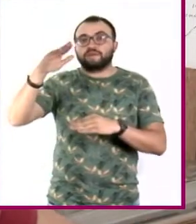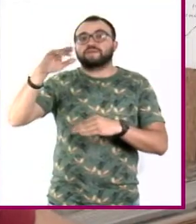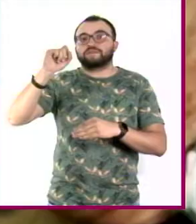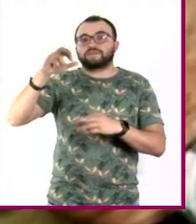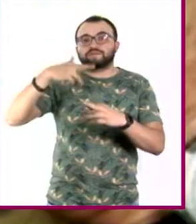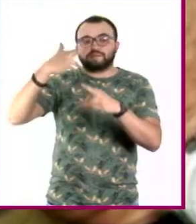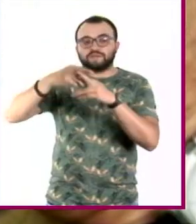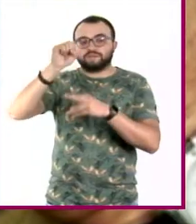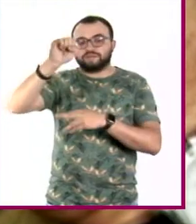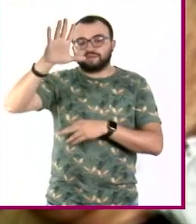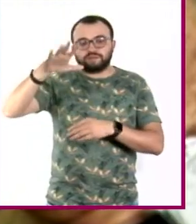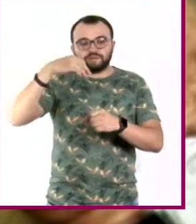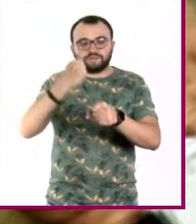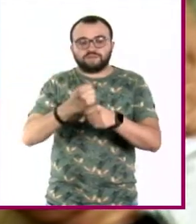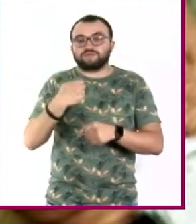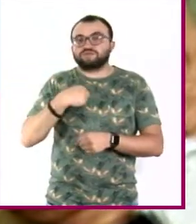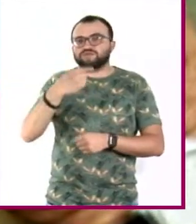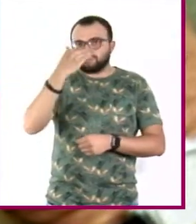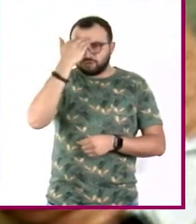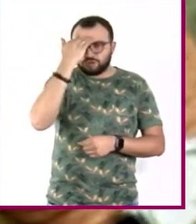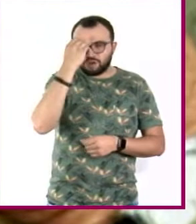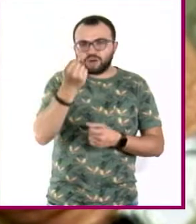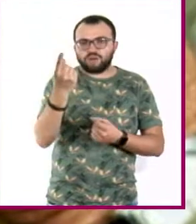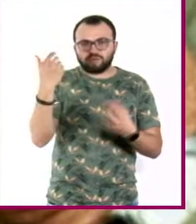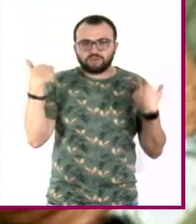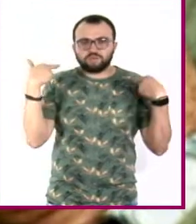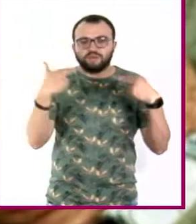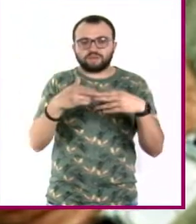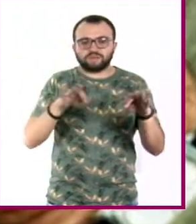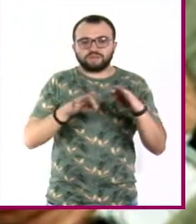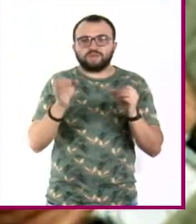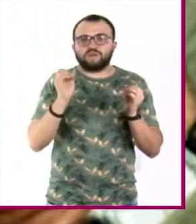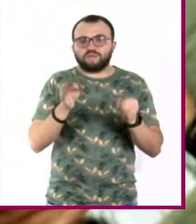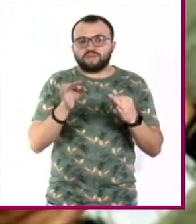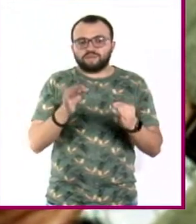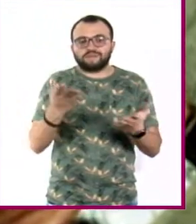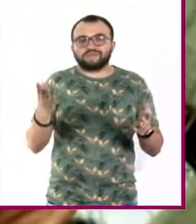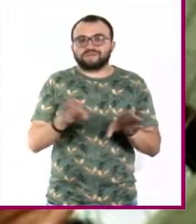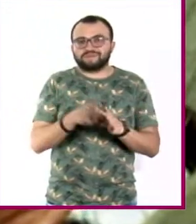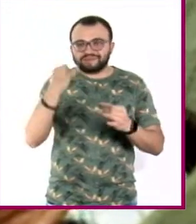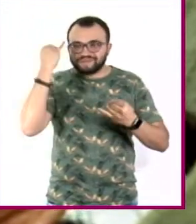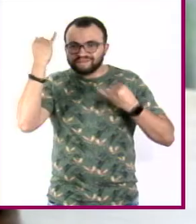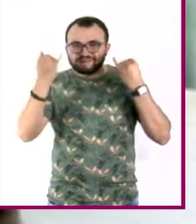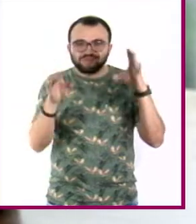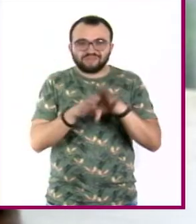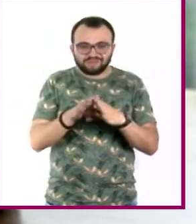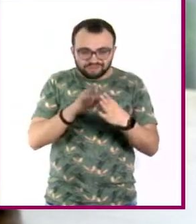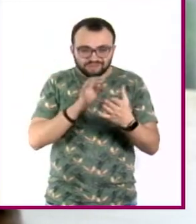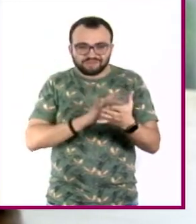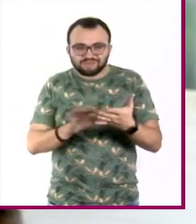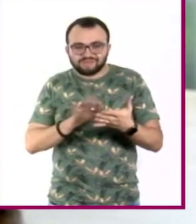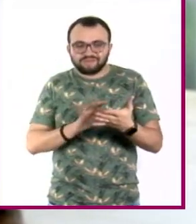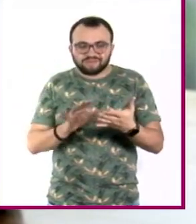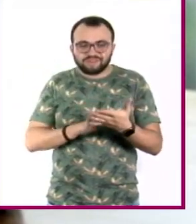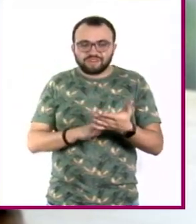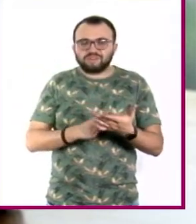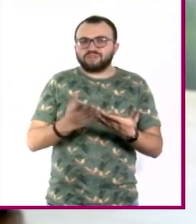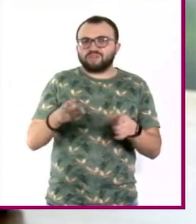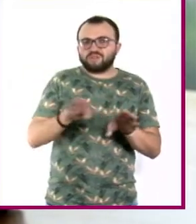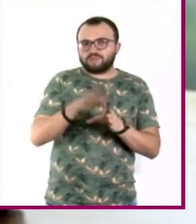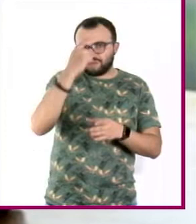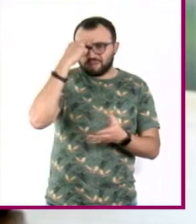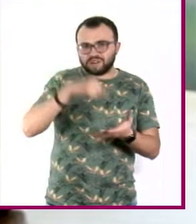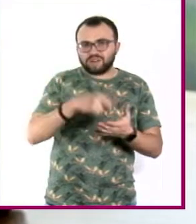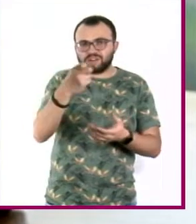años. Conozco a algunos maestros y trabajadores de oficinas que han tenido que ingeniárselas, pero ¿no crees que estas cifras puedan